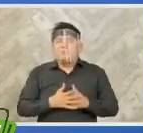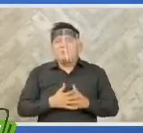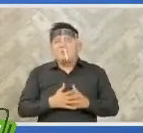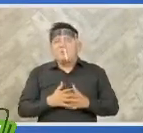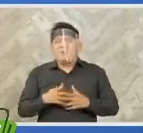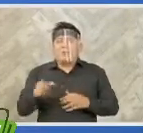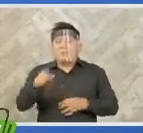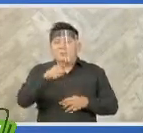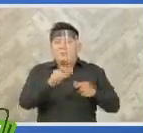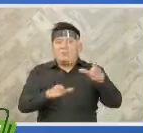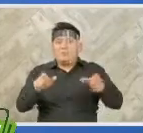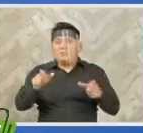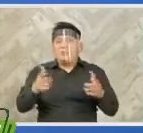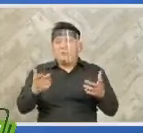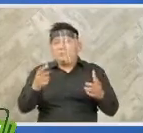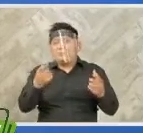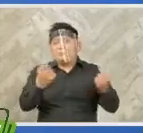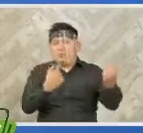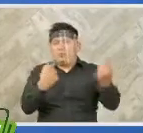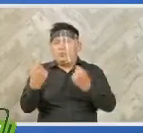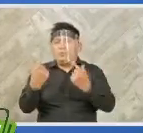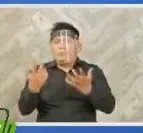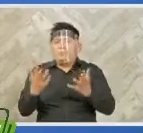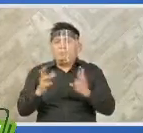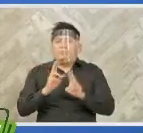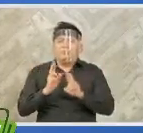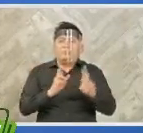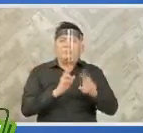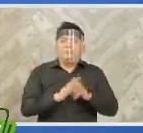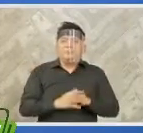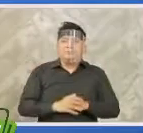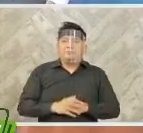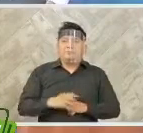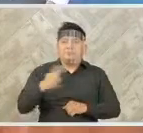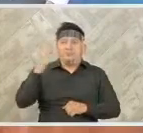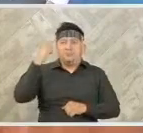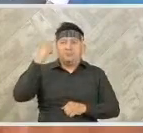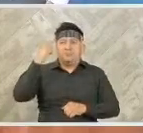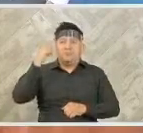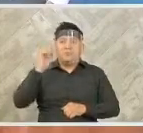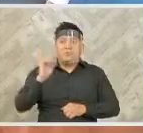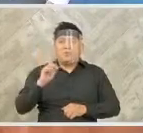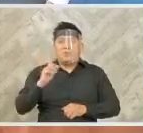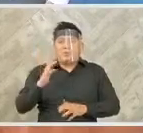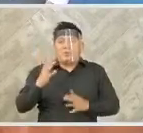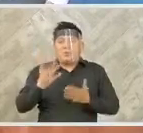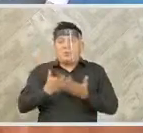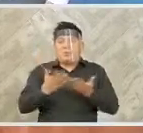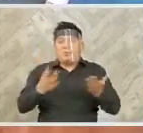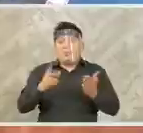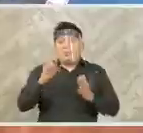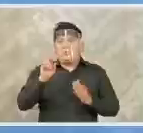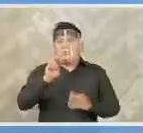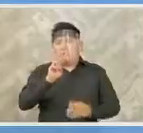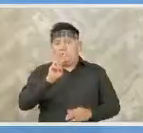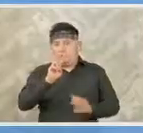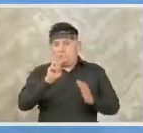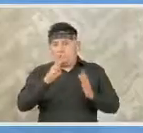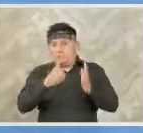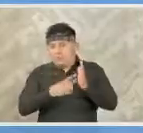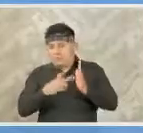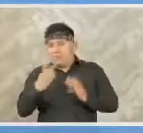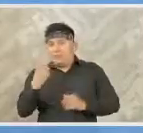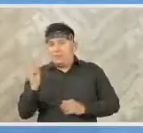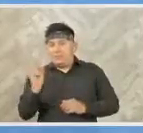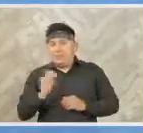ir haciendo a través del Facebook Live? Una de las herramientas que tuvimos en 2020, a pesar de la pandemia, que fue una